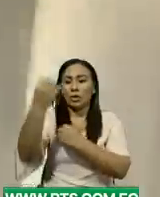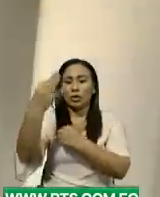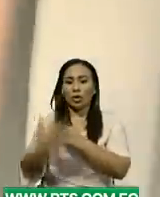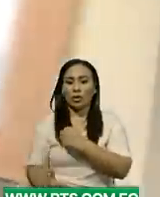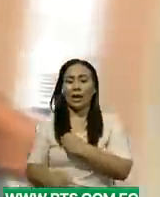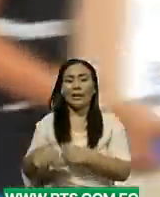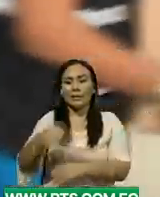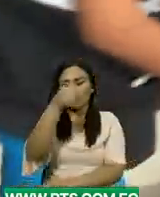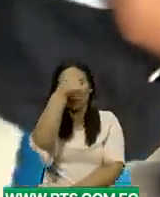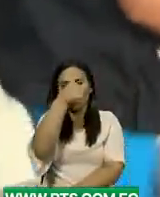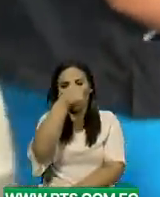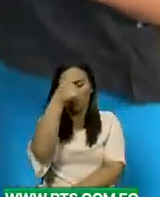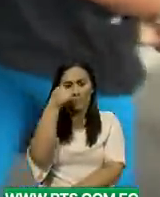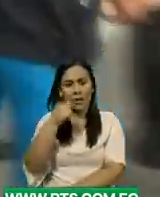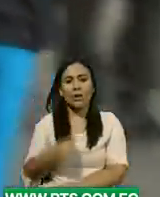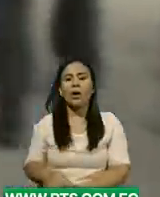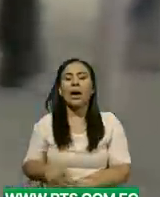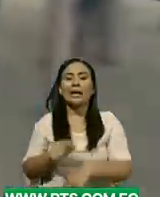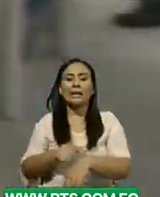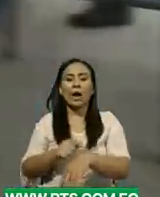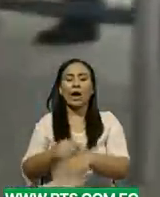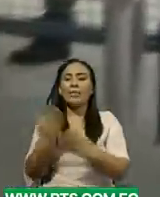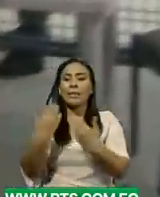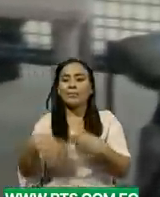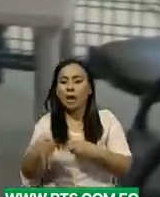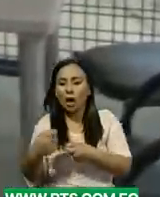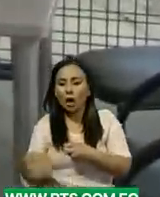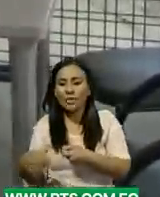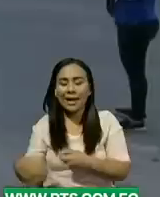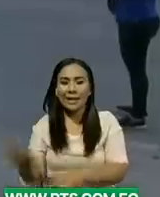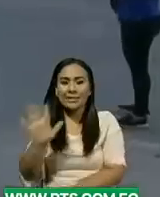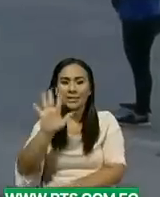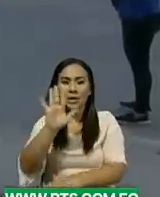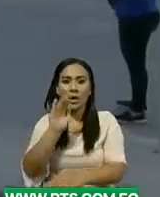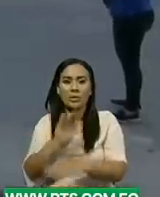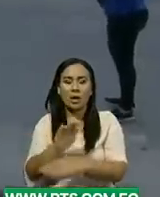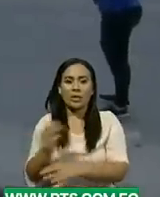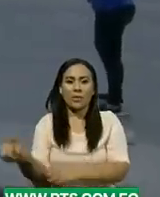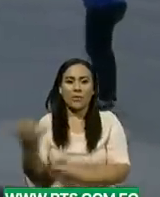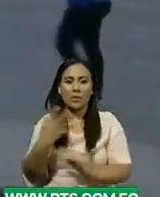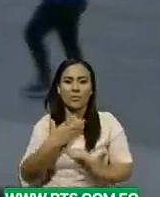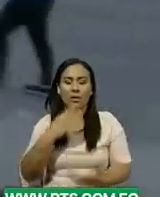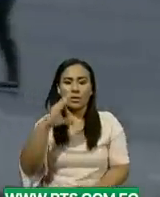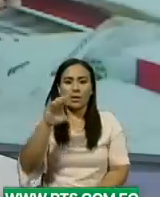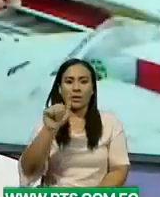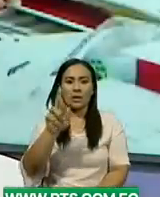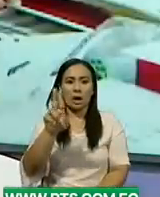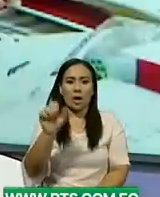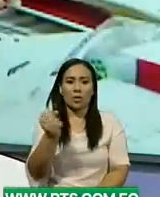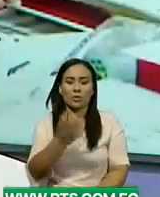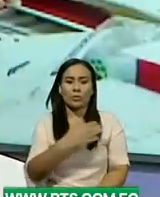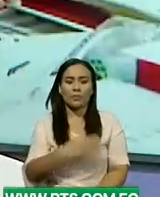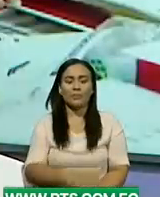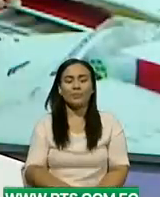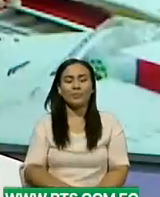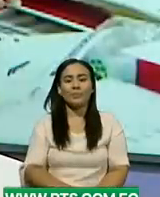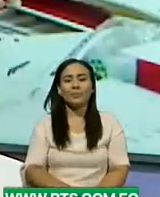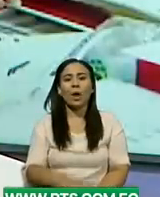este domingo, luego de las 17 horas, informó Carlos Julio Gurumendi.